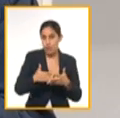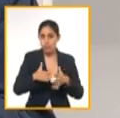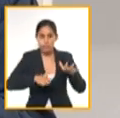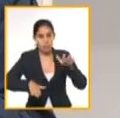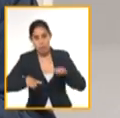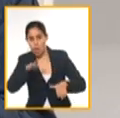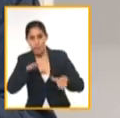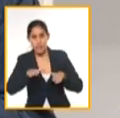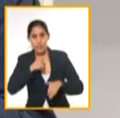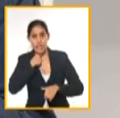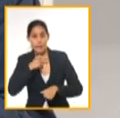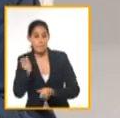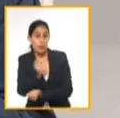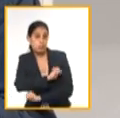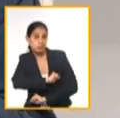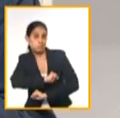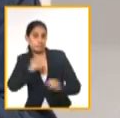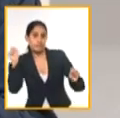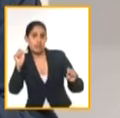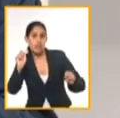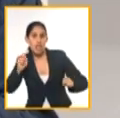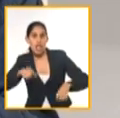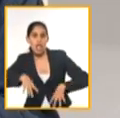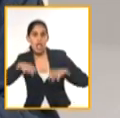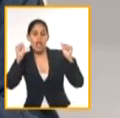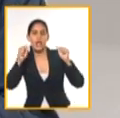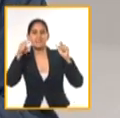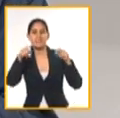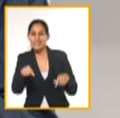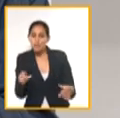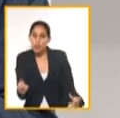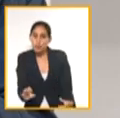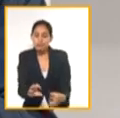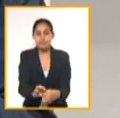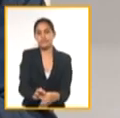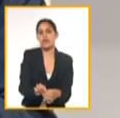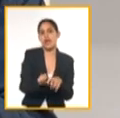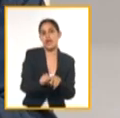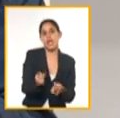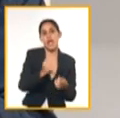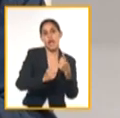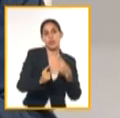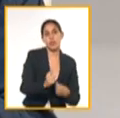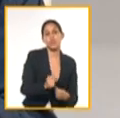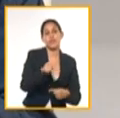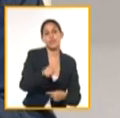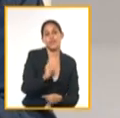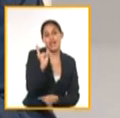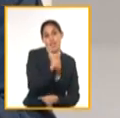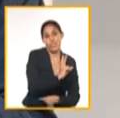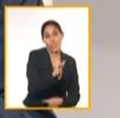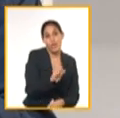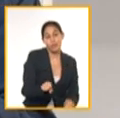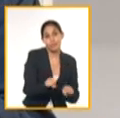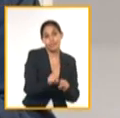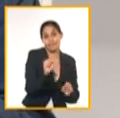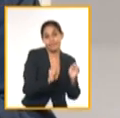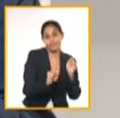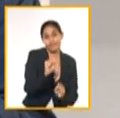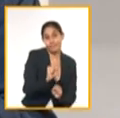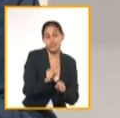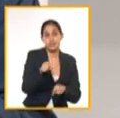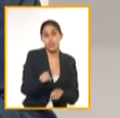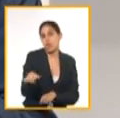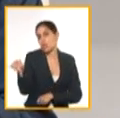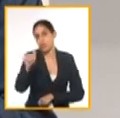con un disparo en una red de transmisión. Entonces, esto influye mucho la salida de servicio de las dos unidades CESPE que están en Cienfuegos, en el centro del país,